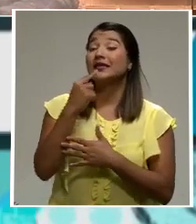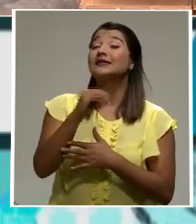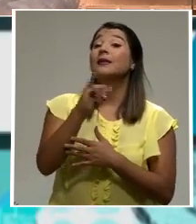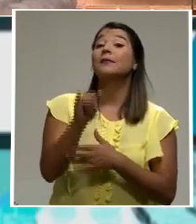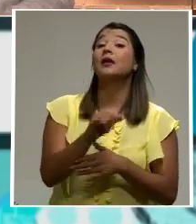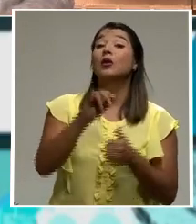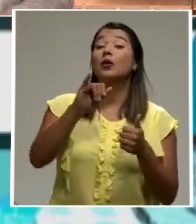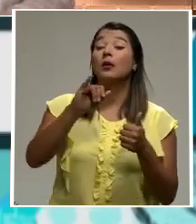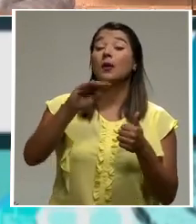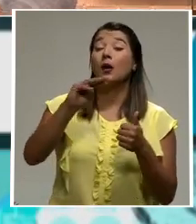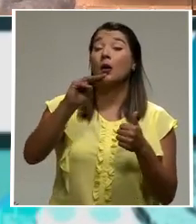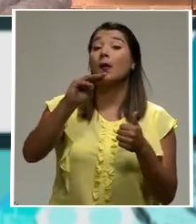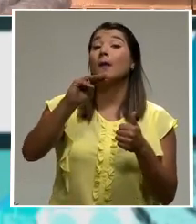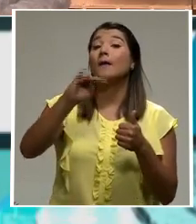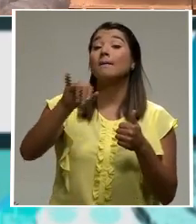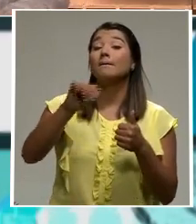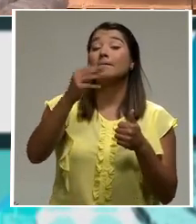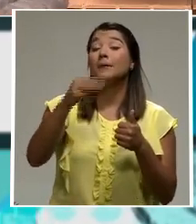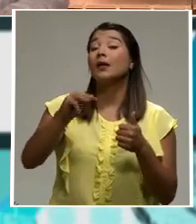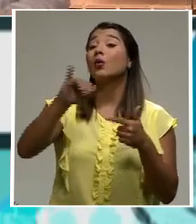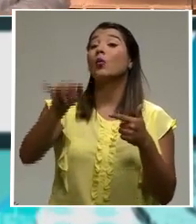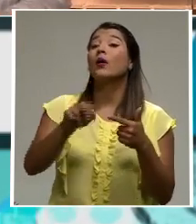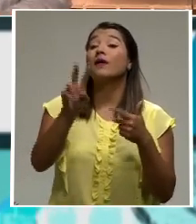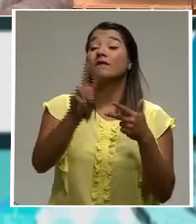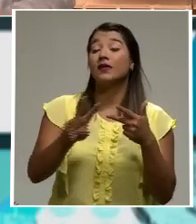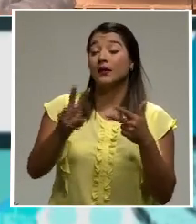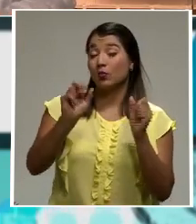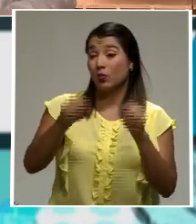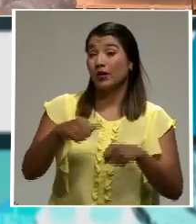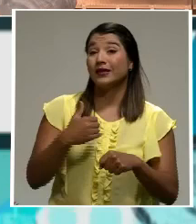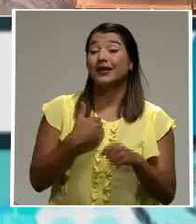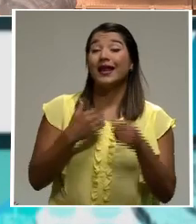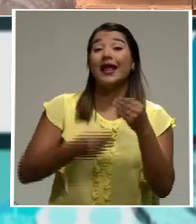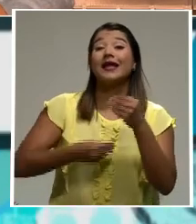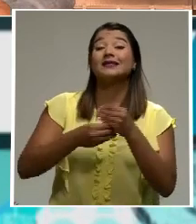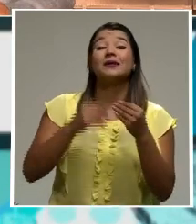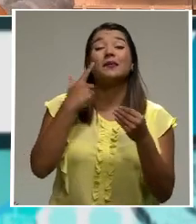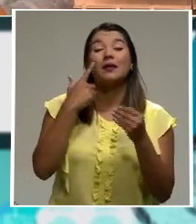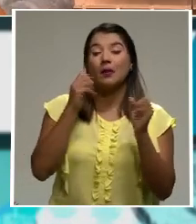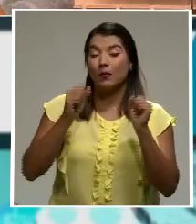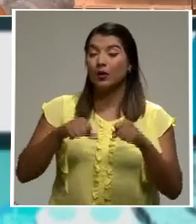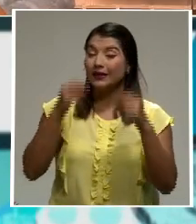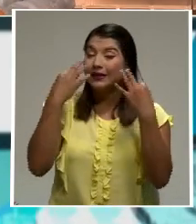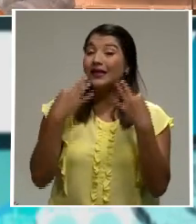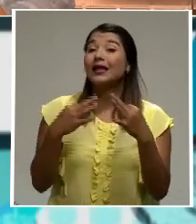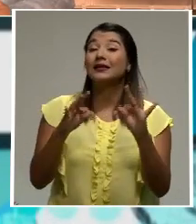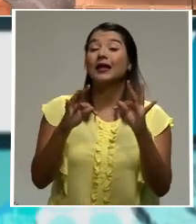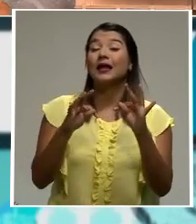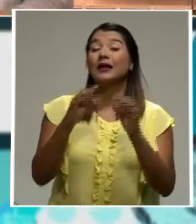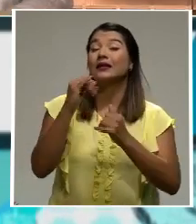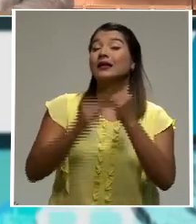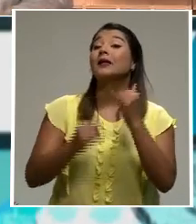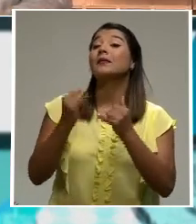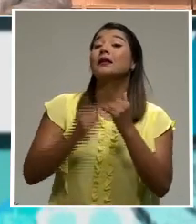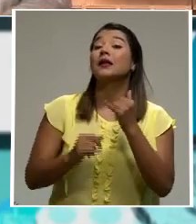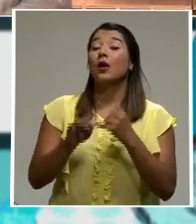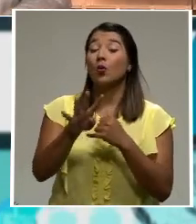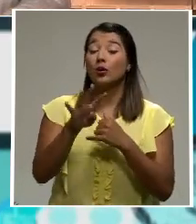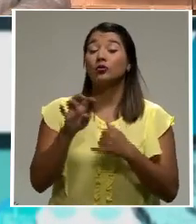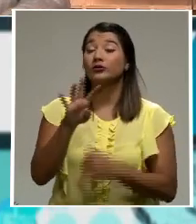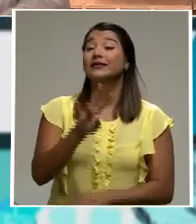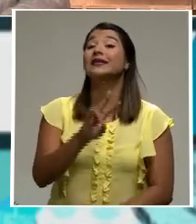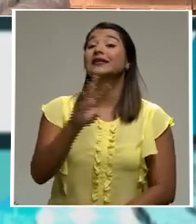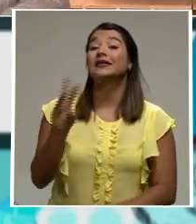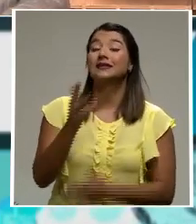jueves y viernes podría haber sesiones extraordinarias para pues tratar de culminar de ver las